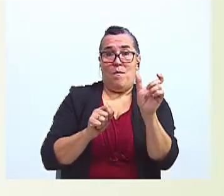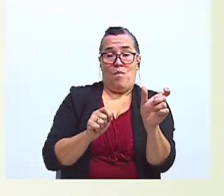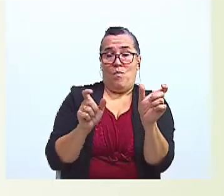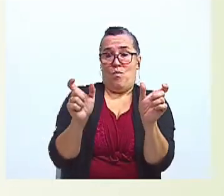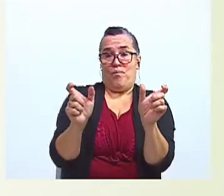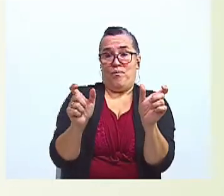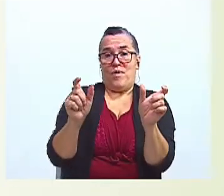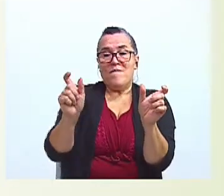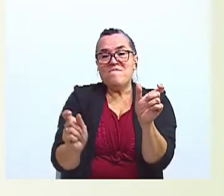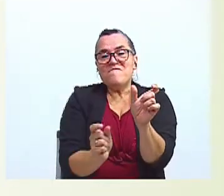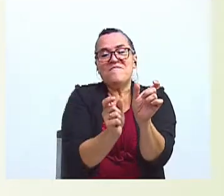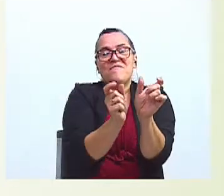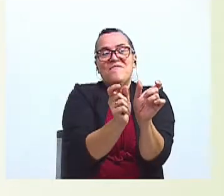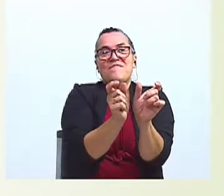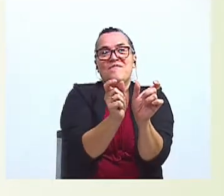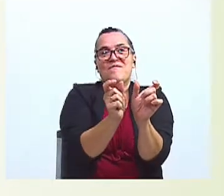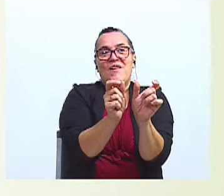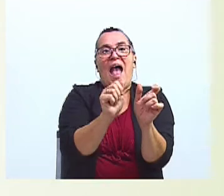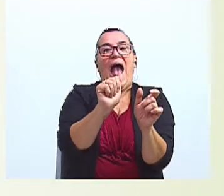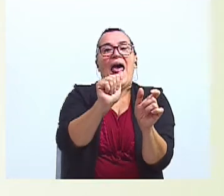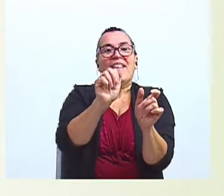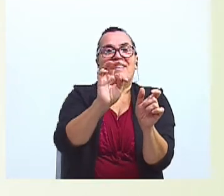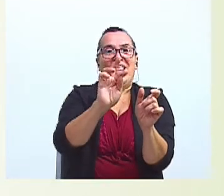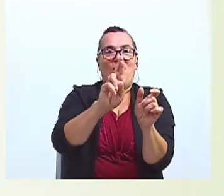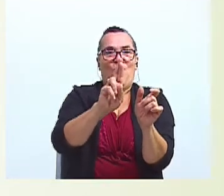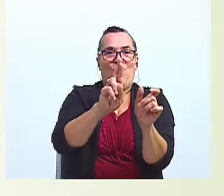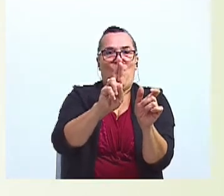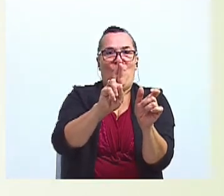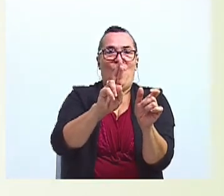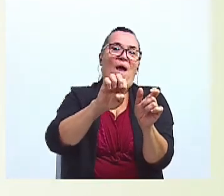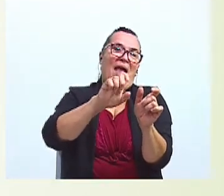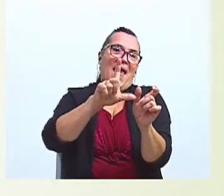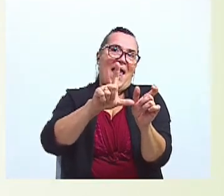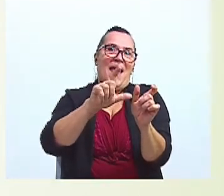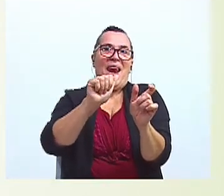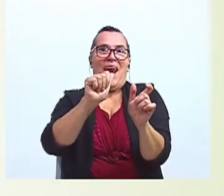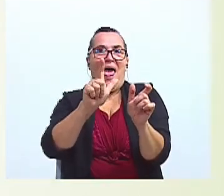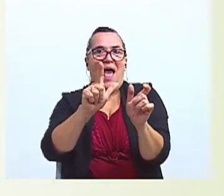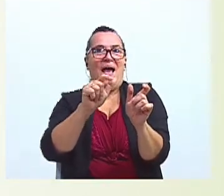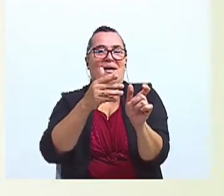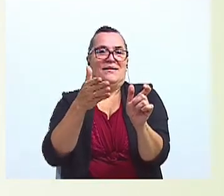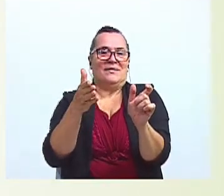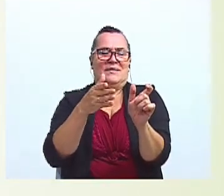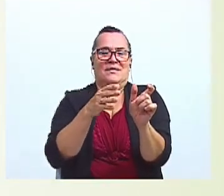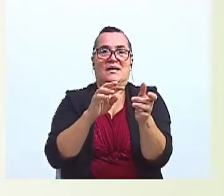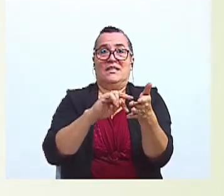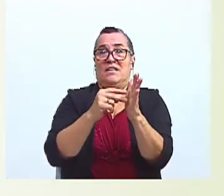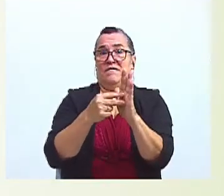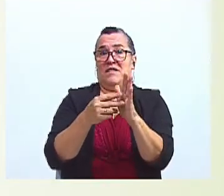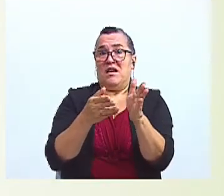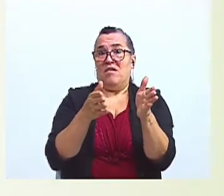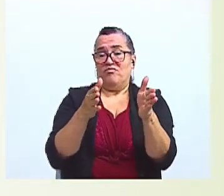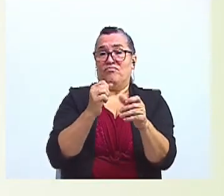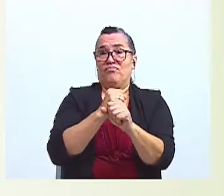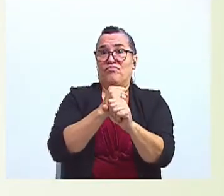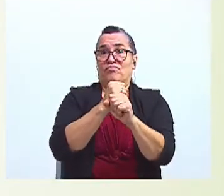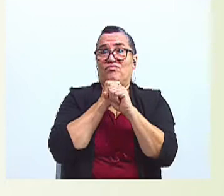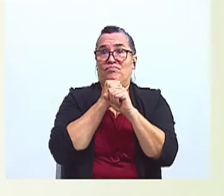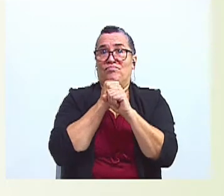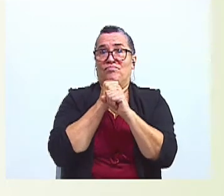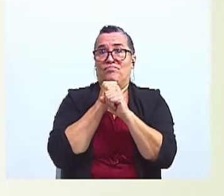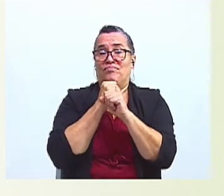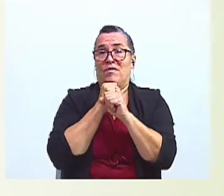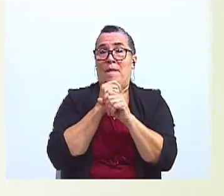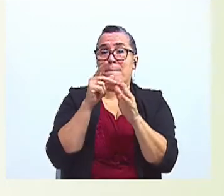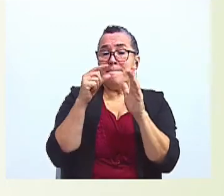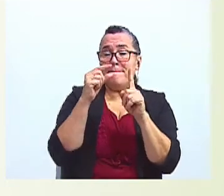y la palabra que un artículo. Y si tiene sentido, pues esto nos va a asegurar que realmente